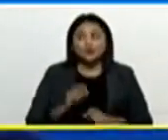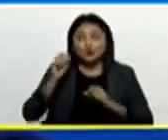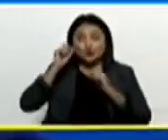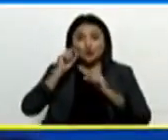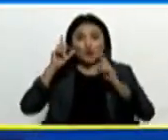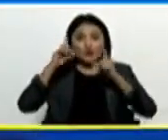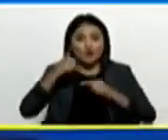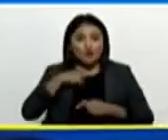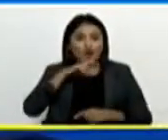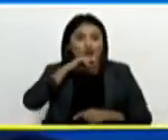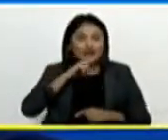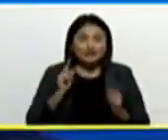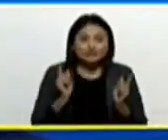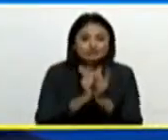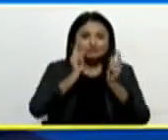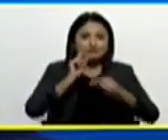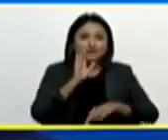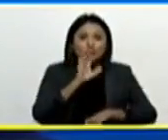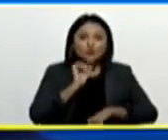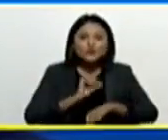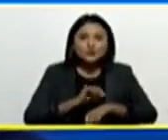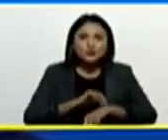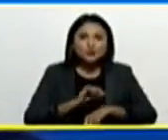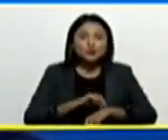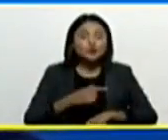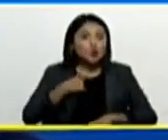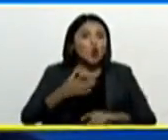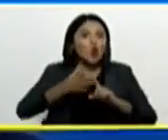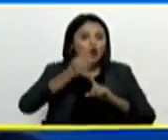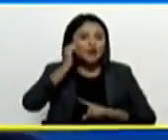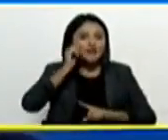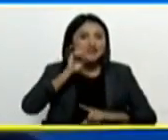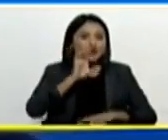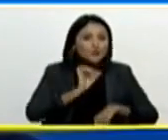compañeros de que haya